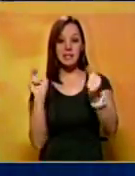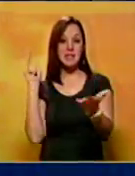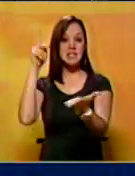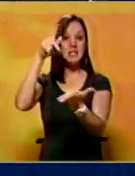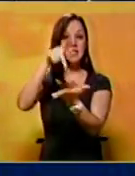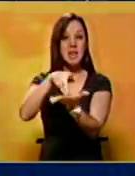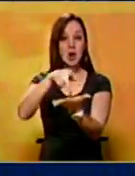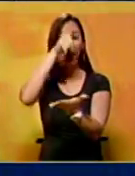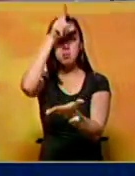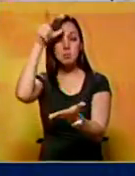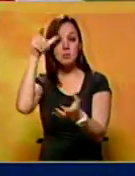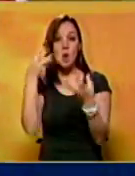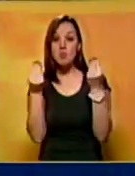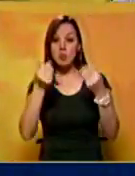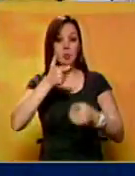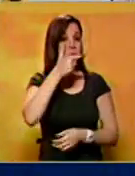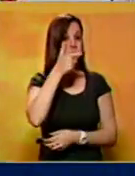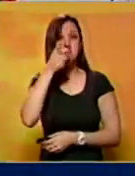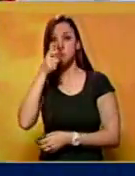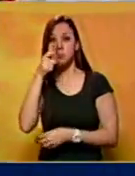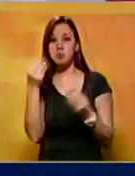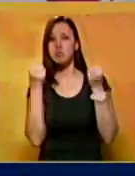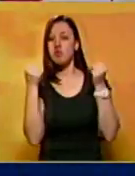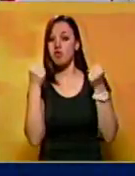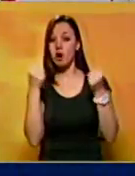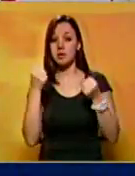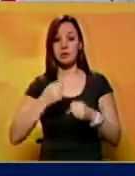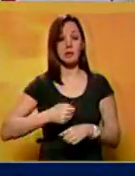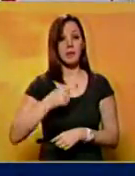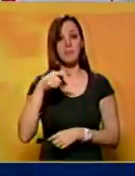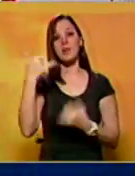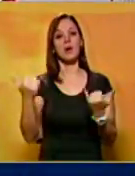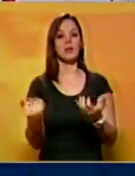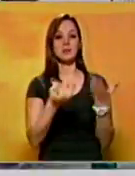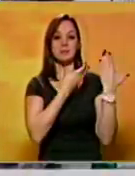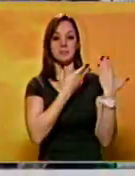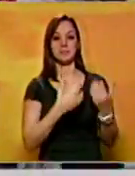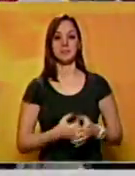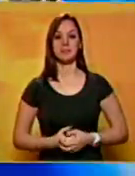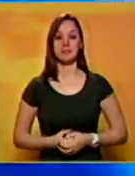Es parte de la información que tenemos a esta hora desde el Palacio de Justicia y con ella retornamos el pase al estudio.